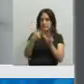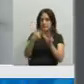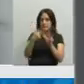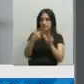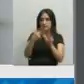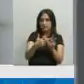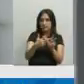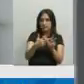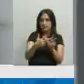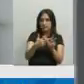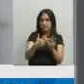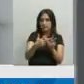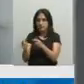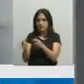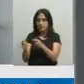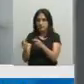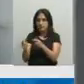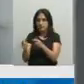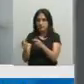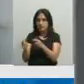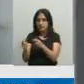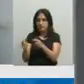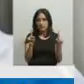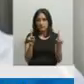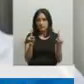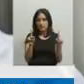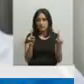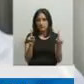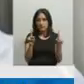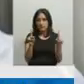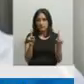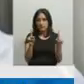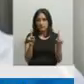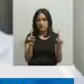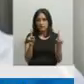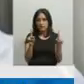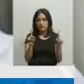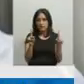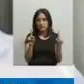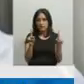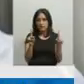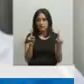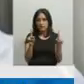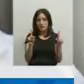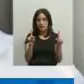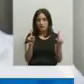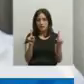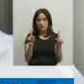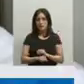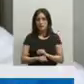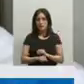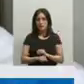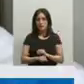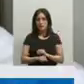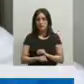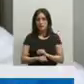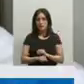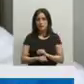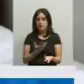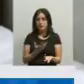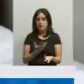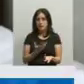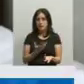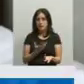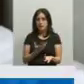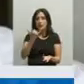tribunal en lo criminal número 2, el doctor Mario Ramón Puig. Esta recusación había sido planteada en el marco de